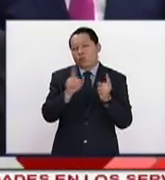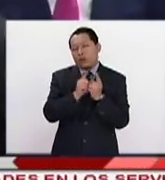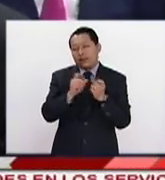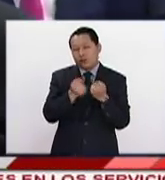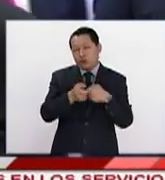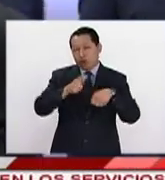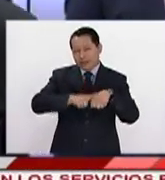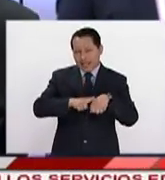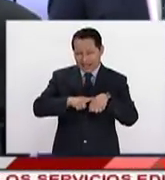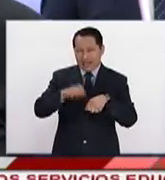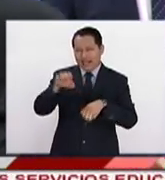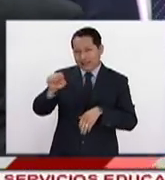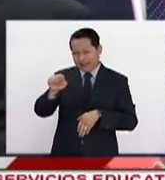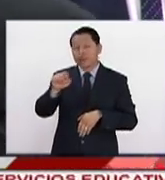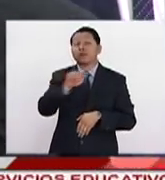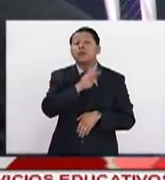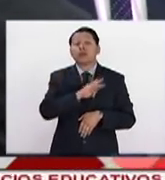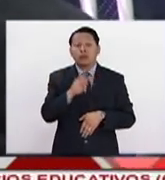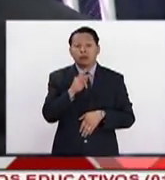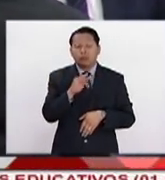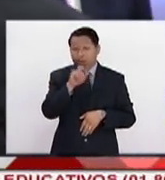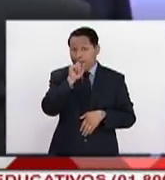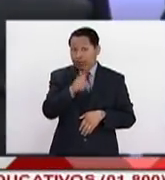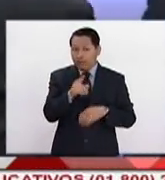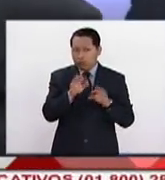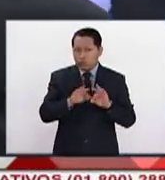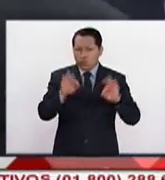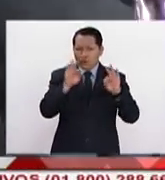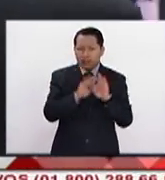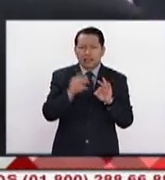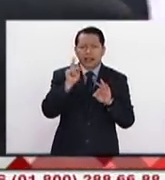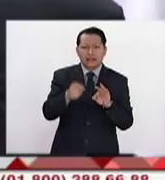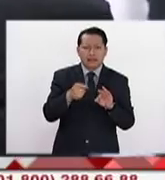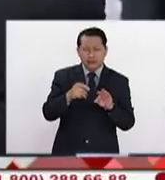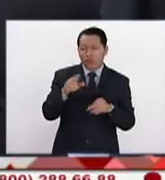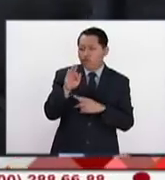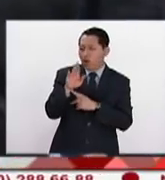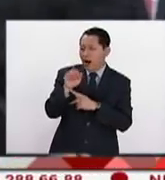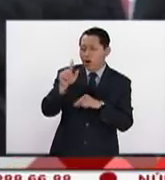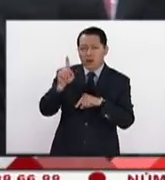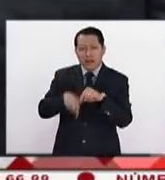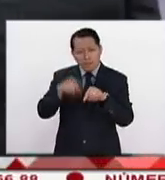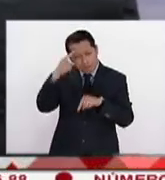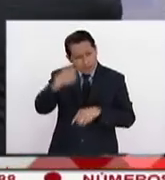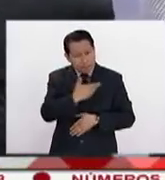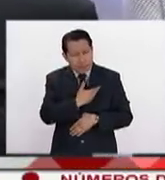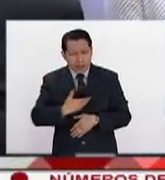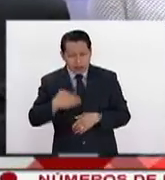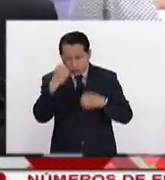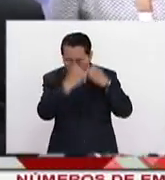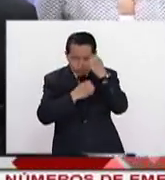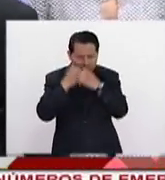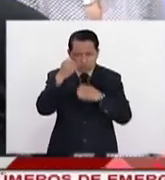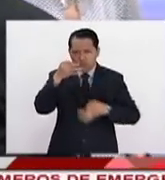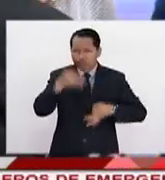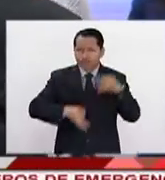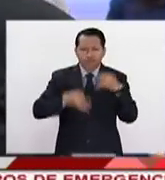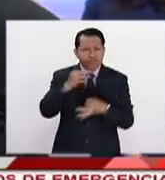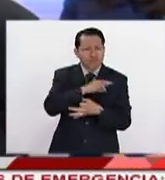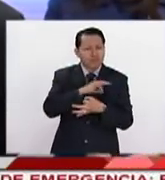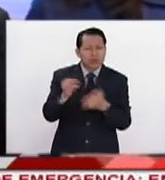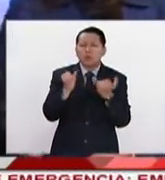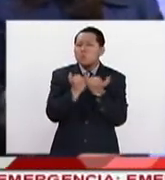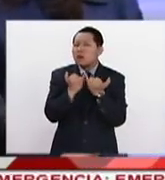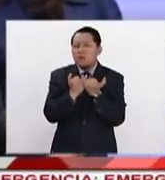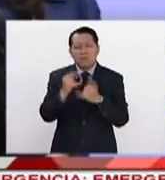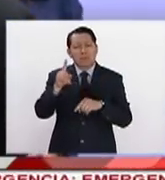para quitar fueros para que el presidente pueda ser juzgado por delitos electorales o corrupción, así como someterse a la